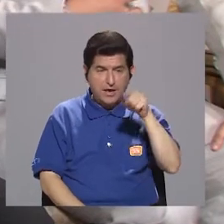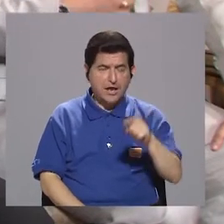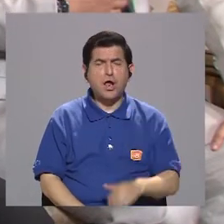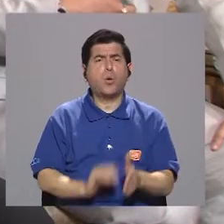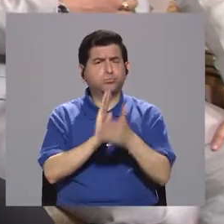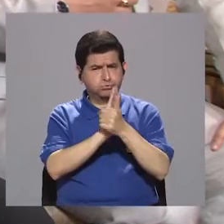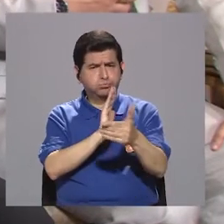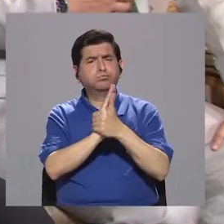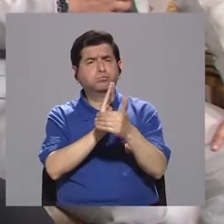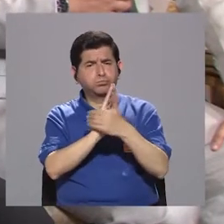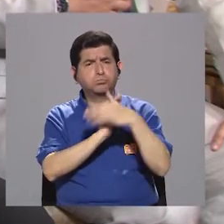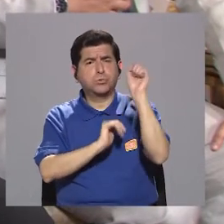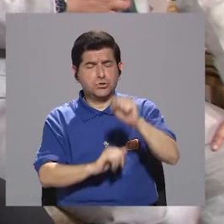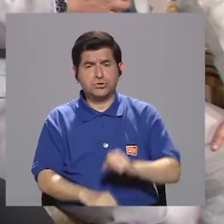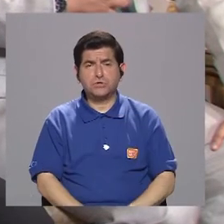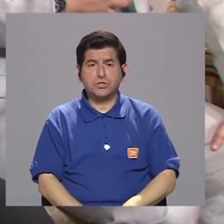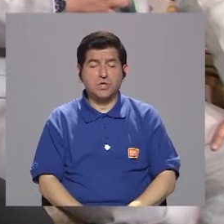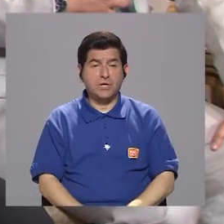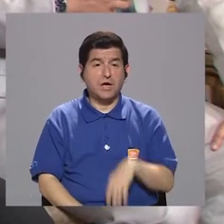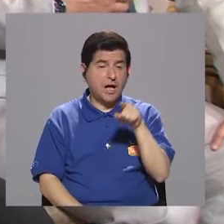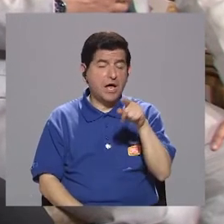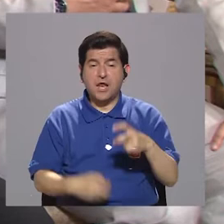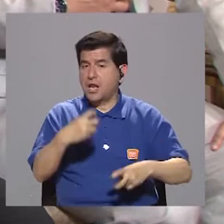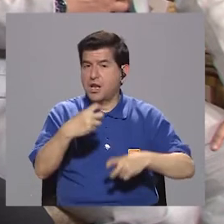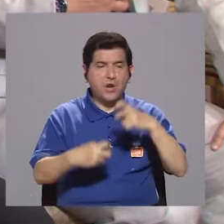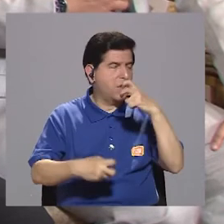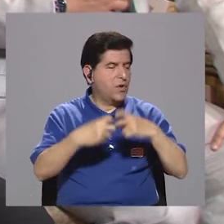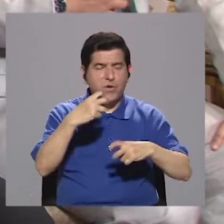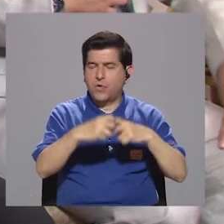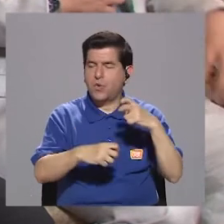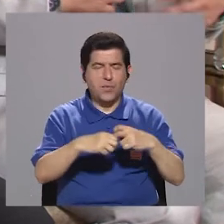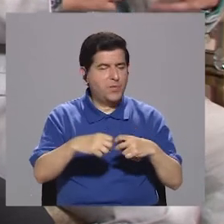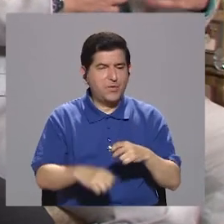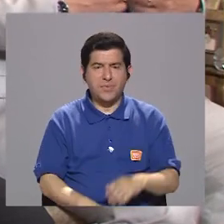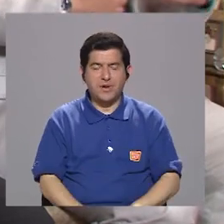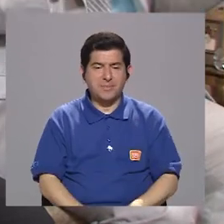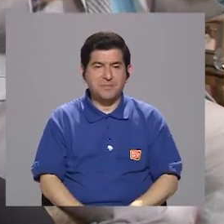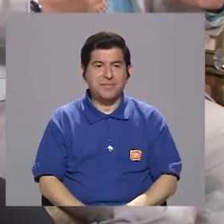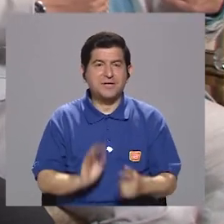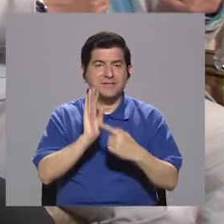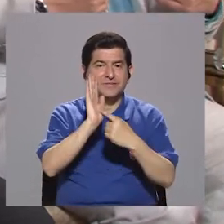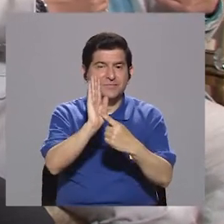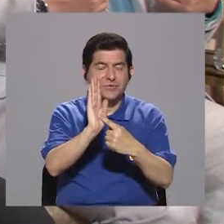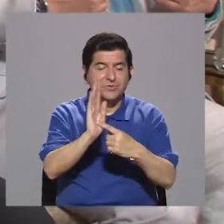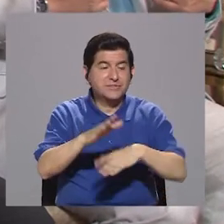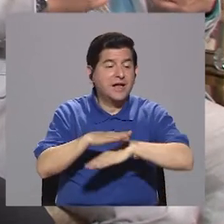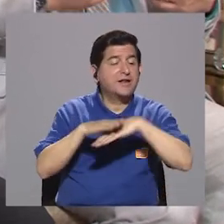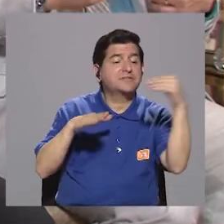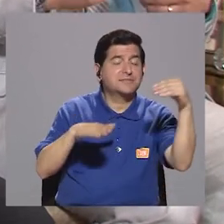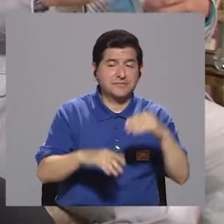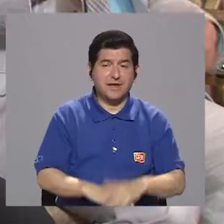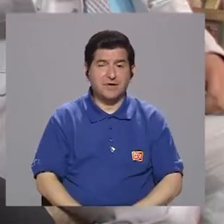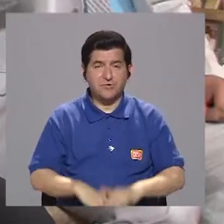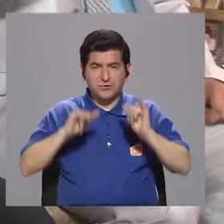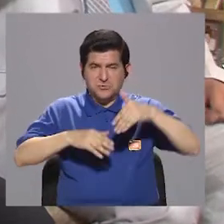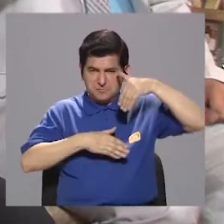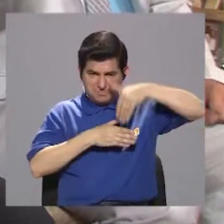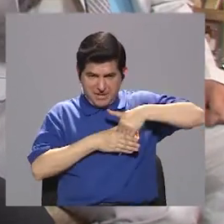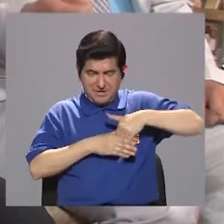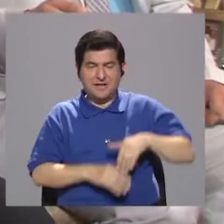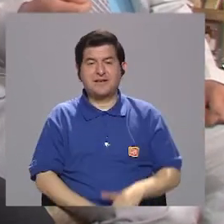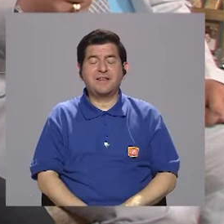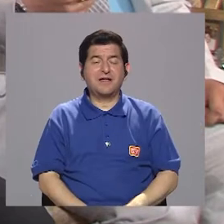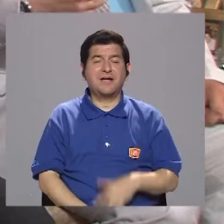era tan capaz de no llevar nunca los problemas o sacarse los problemas de encima y poner